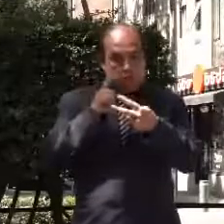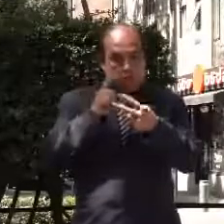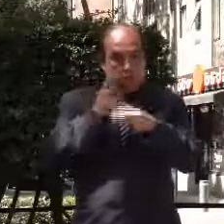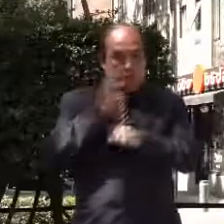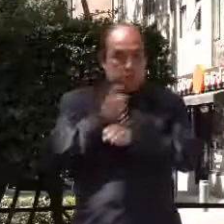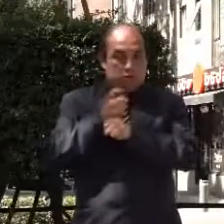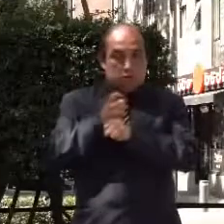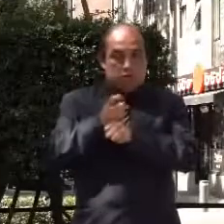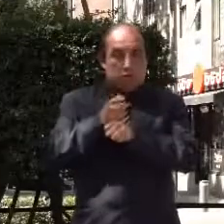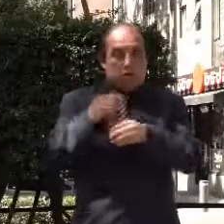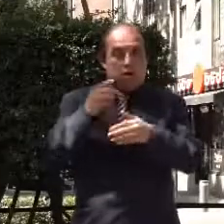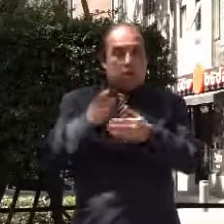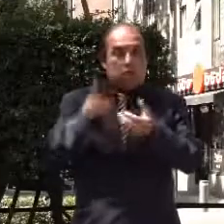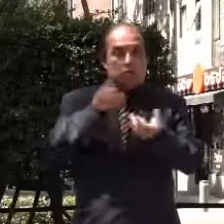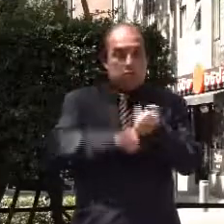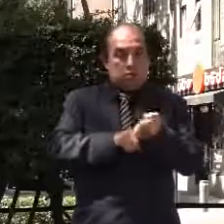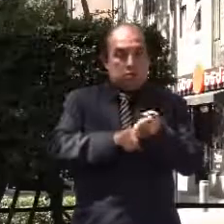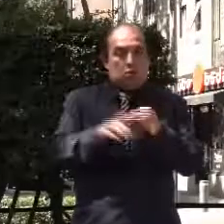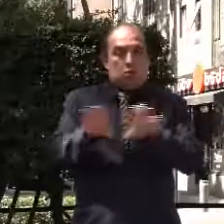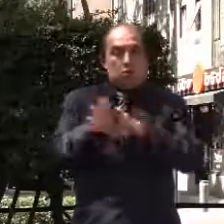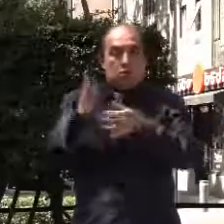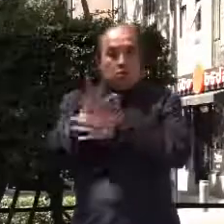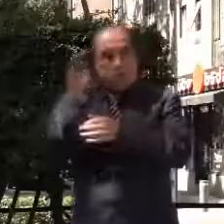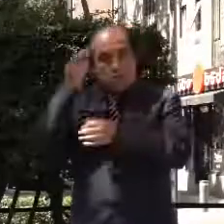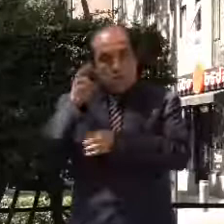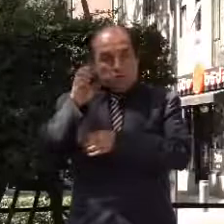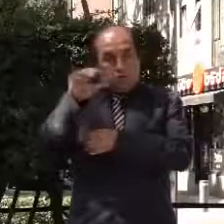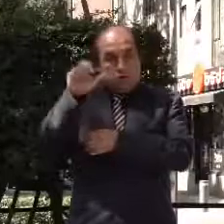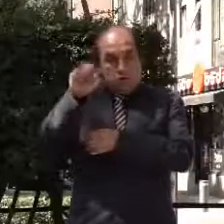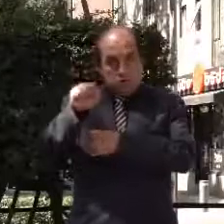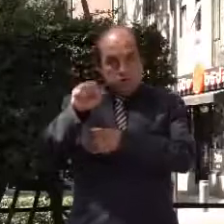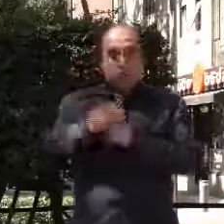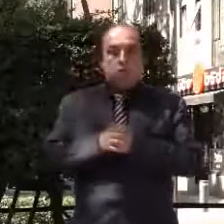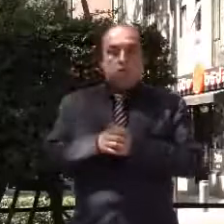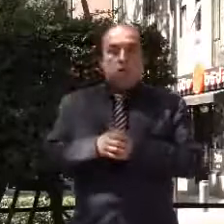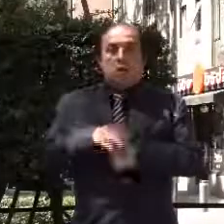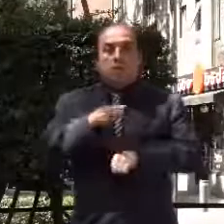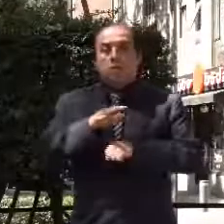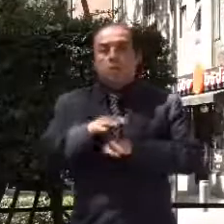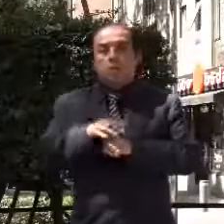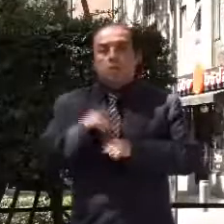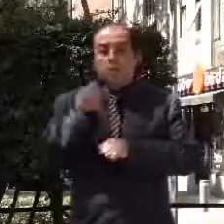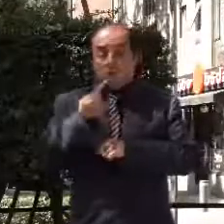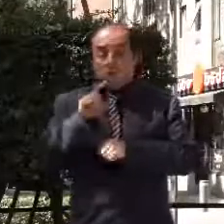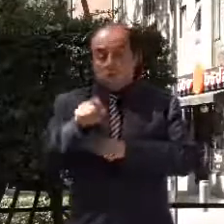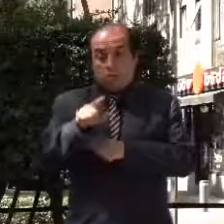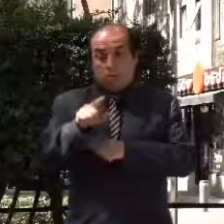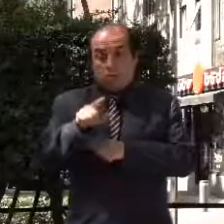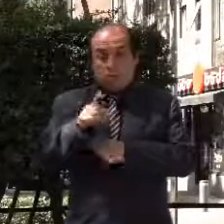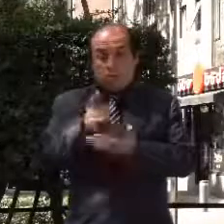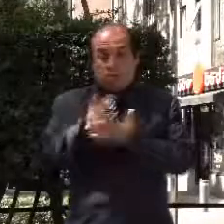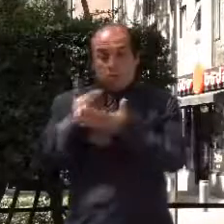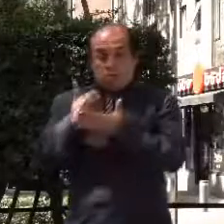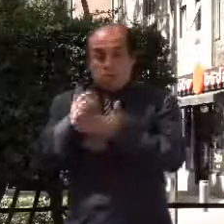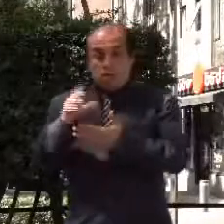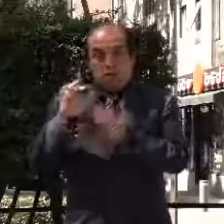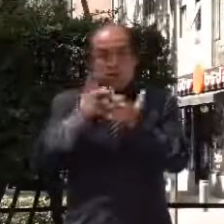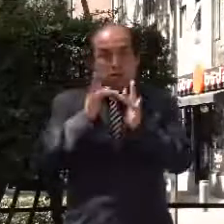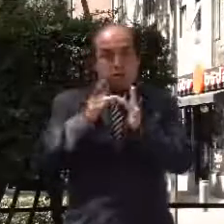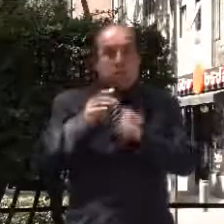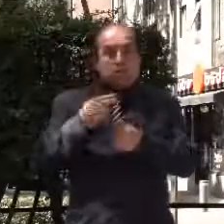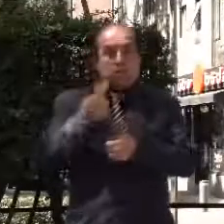menciona el maestro Carlos Franco, además de subdividir la red, tenemos que asegurar que el agua llegue a cada